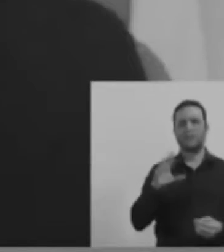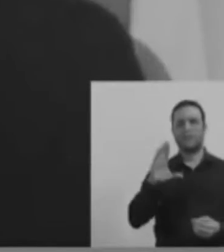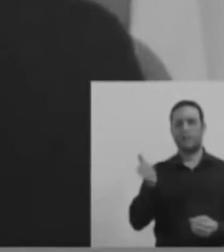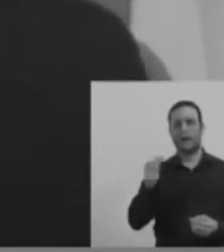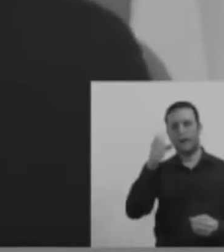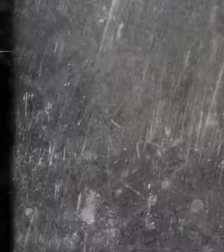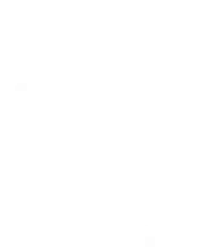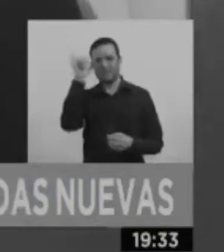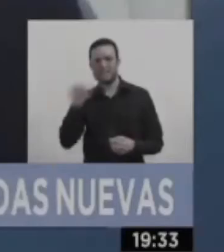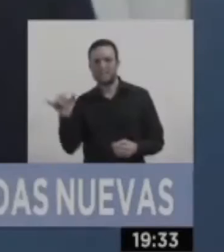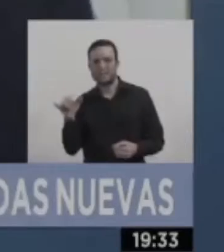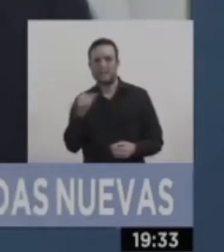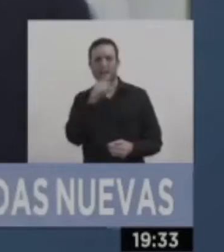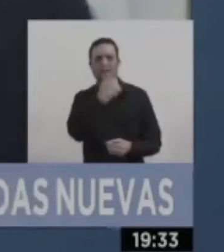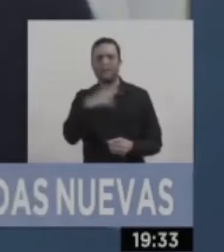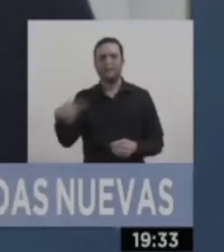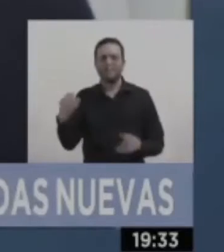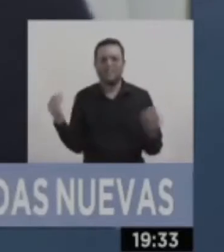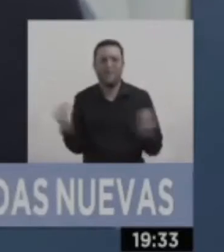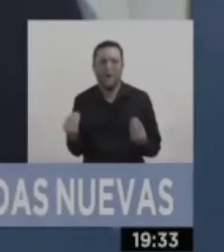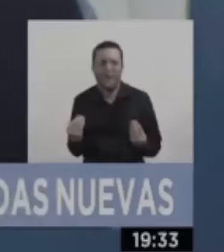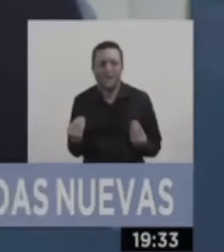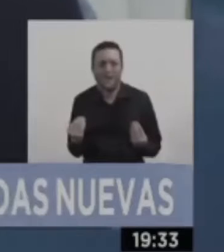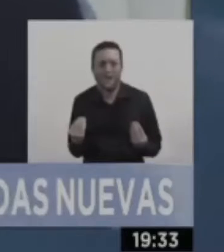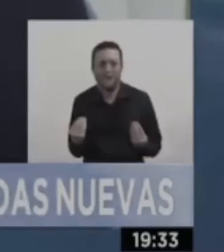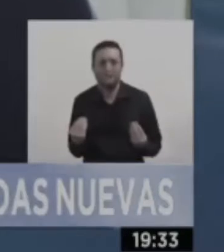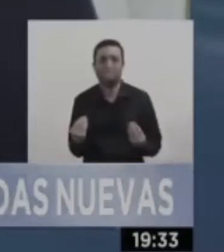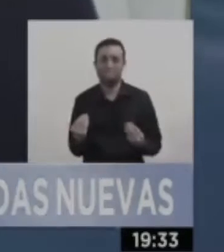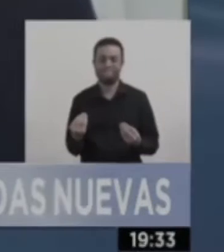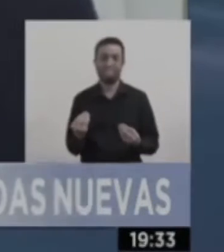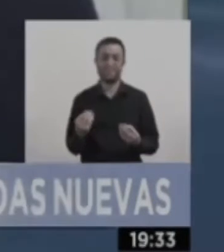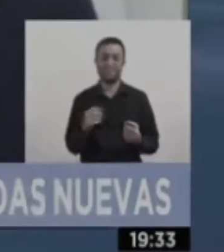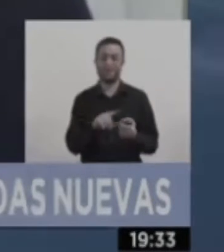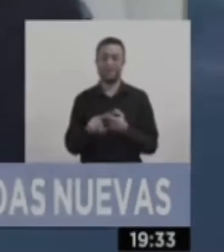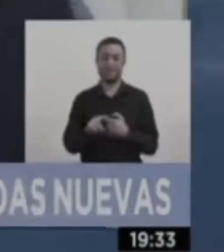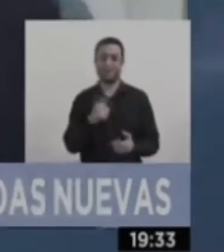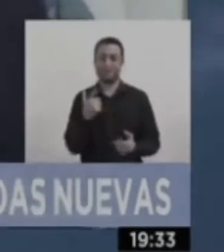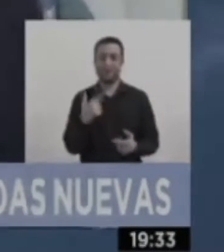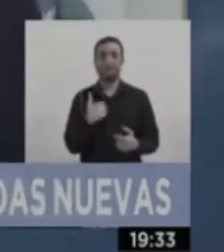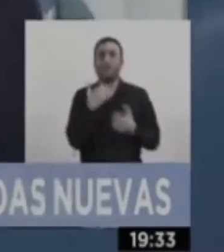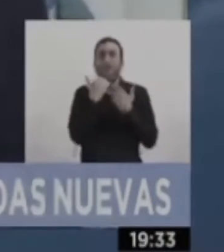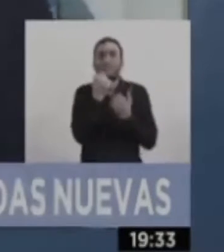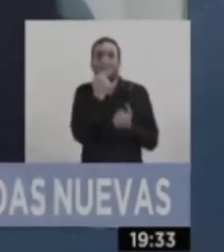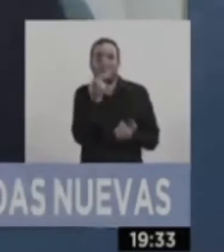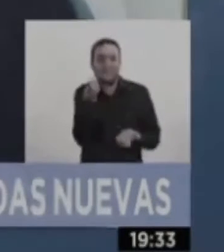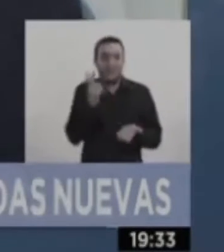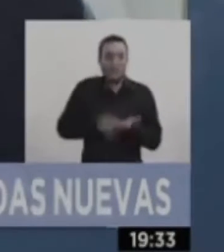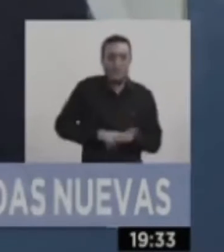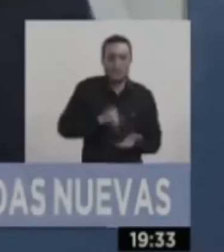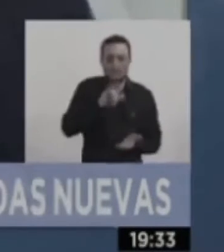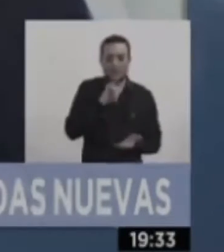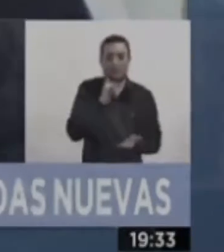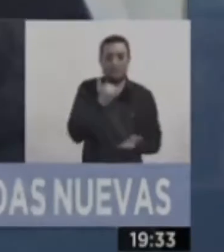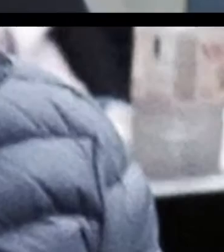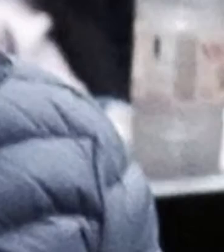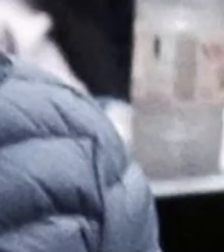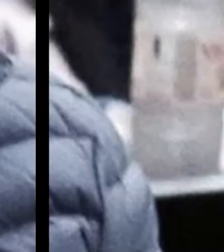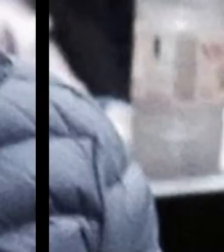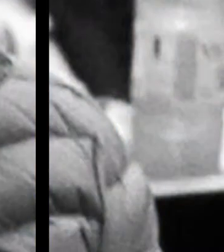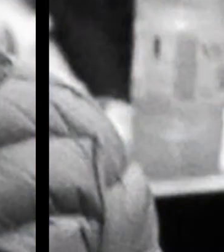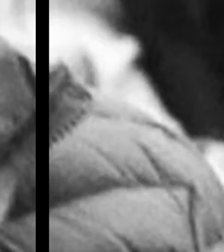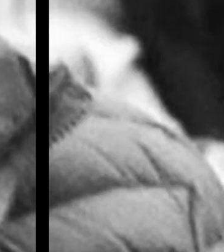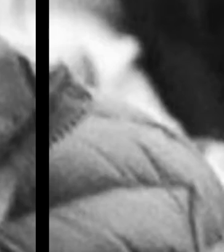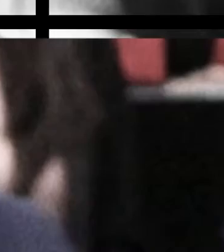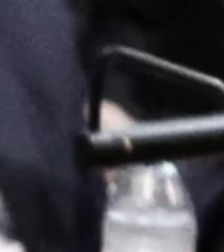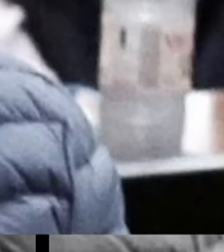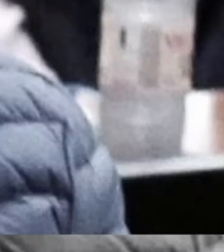y Lázaro Báez no. Yo no sé si había evasión impositiva, no me interesa saberlo, ni soy el abogado defensor de Lázaro